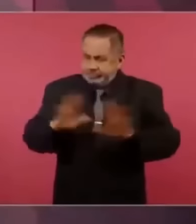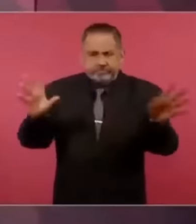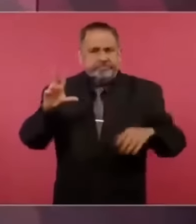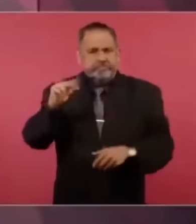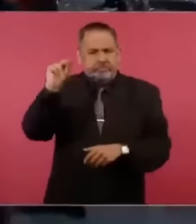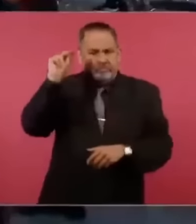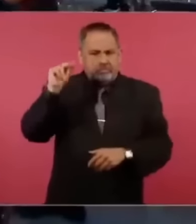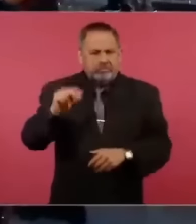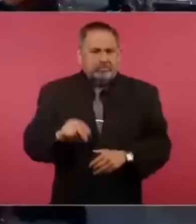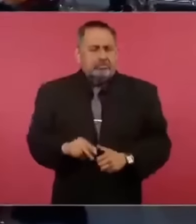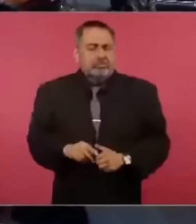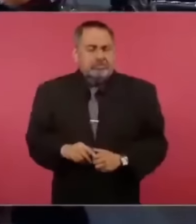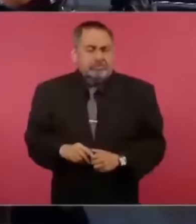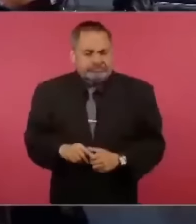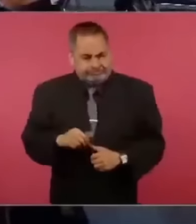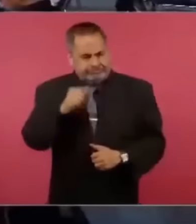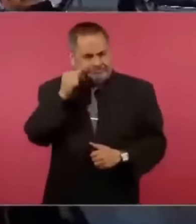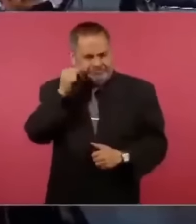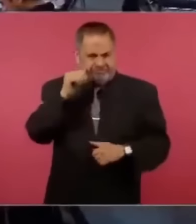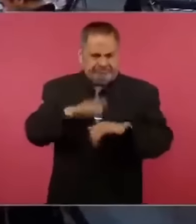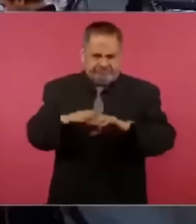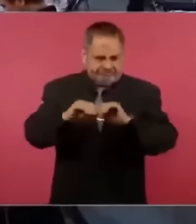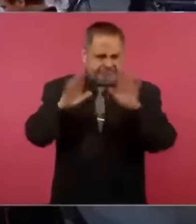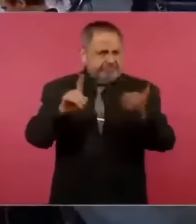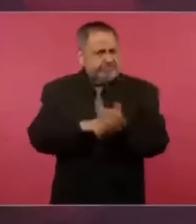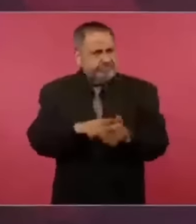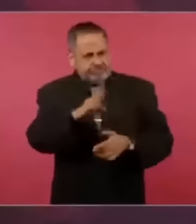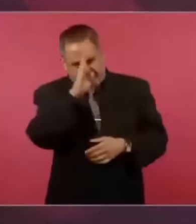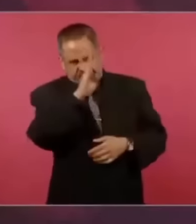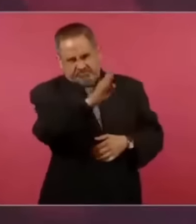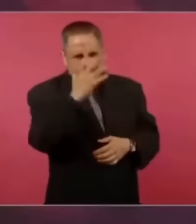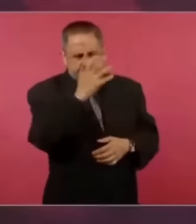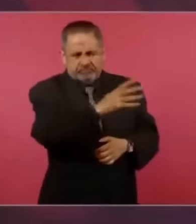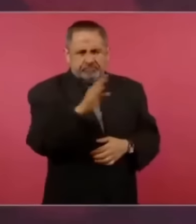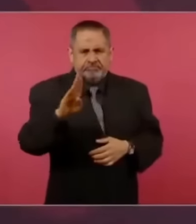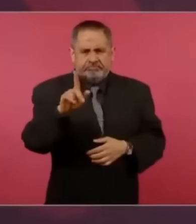Ayer fuimos muy claros con el señor Blinken,